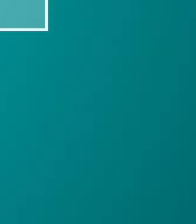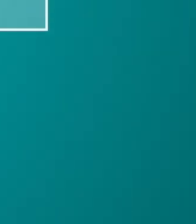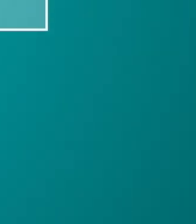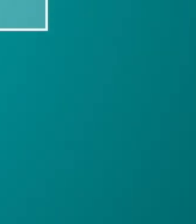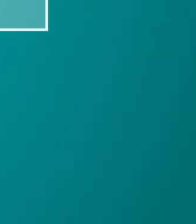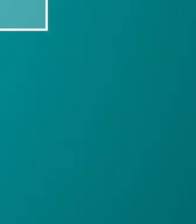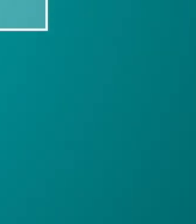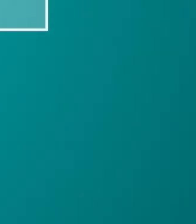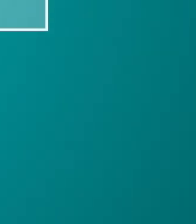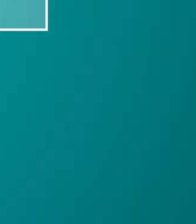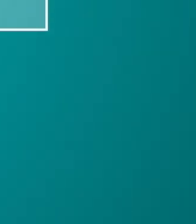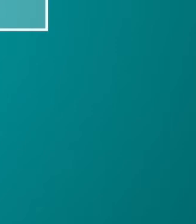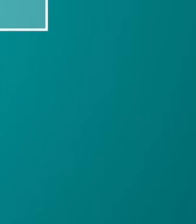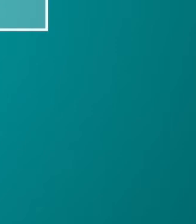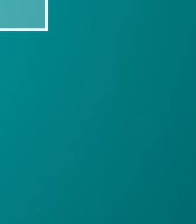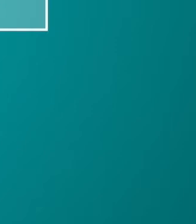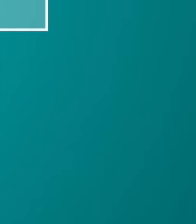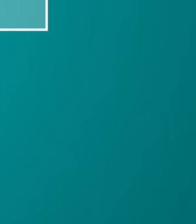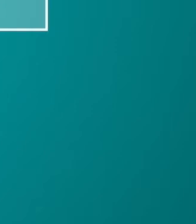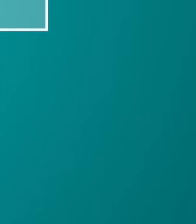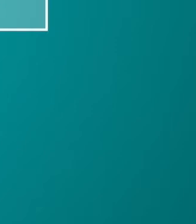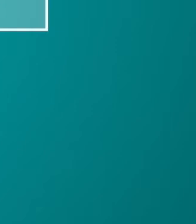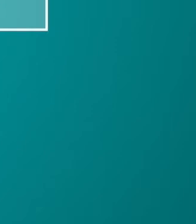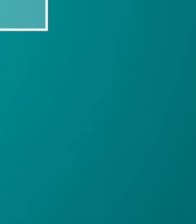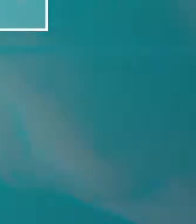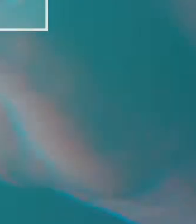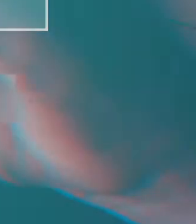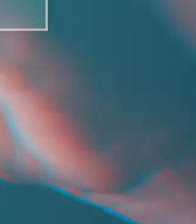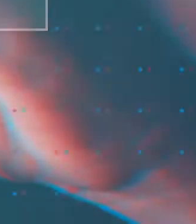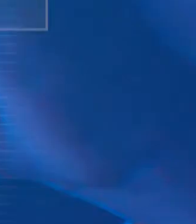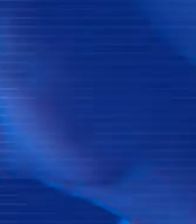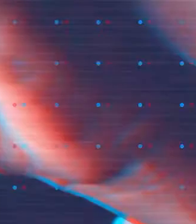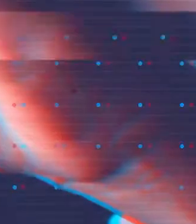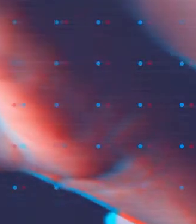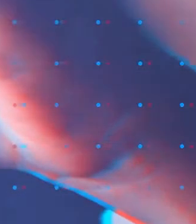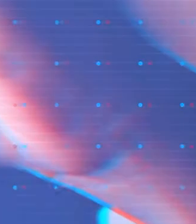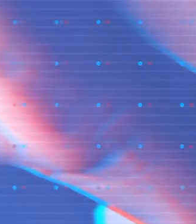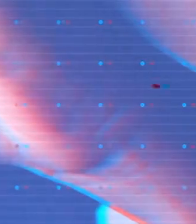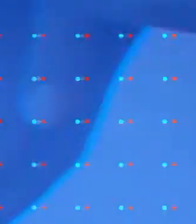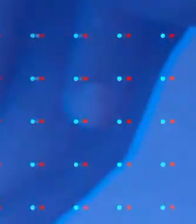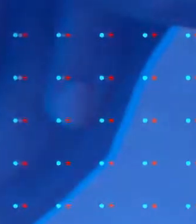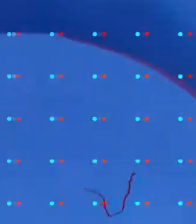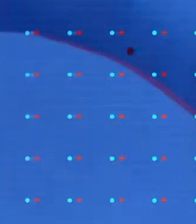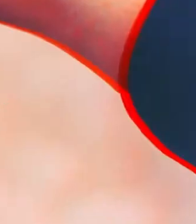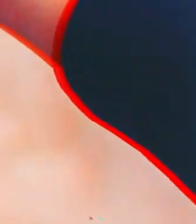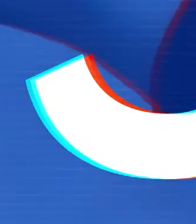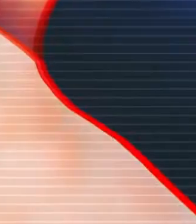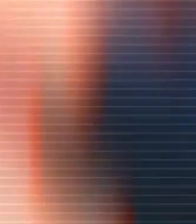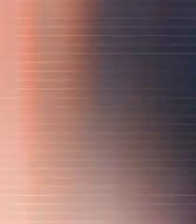¿Dónde estamos las y los jóvenes en la Constitución?